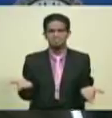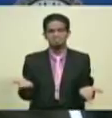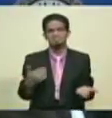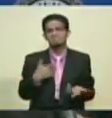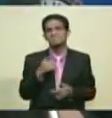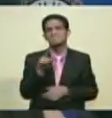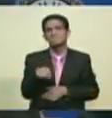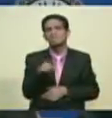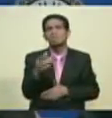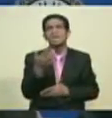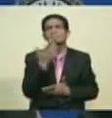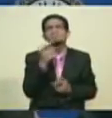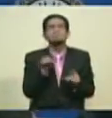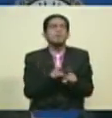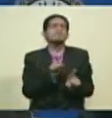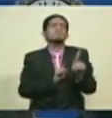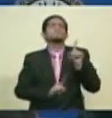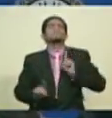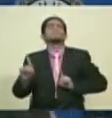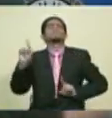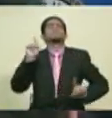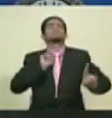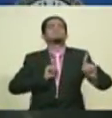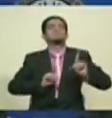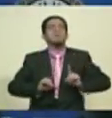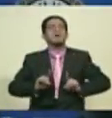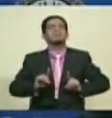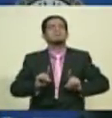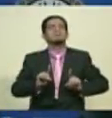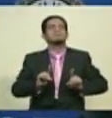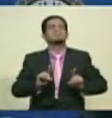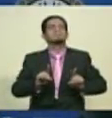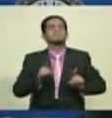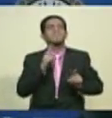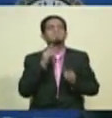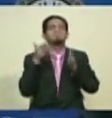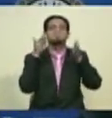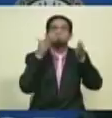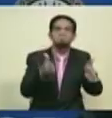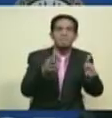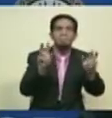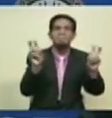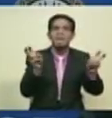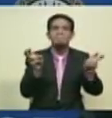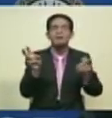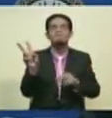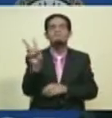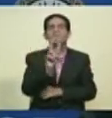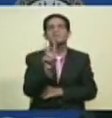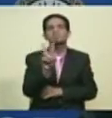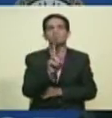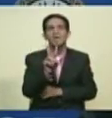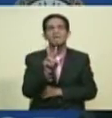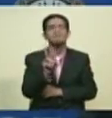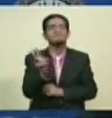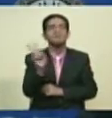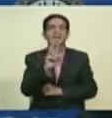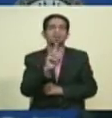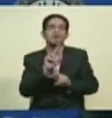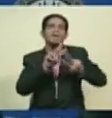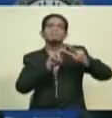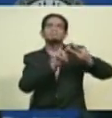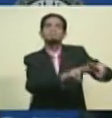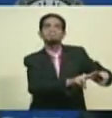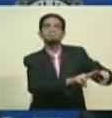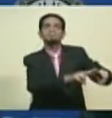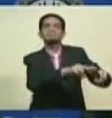de excusa para tratar el tema de Venezuela, el tema del aislamiento de Venezuela,